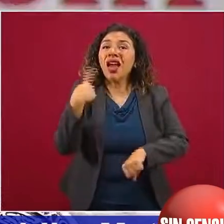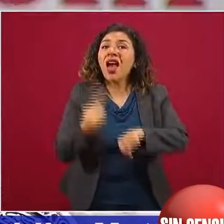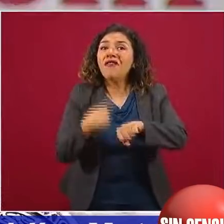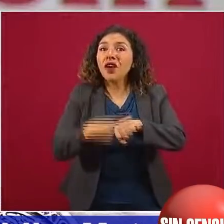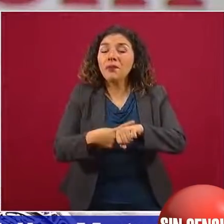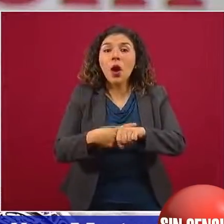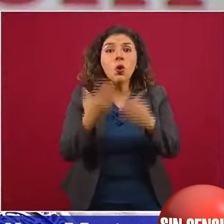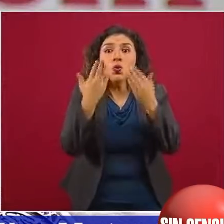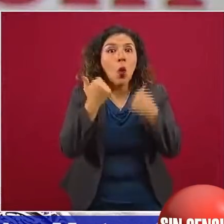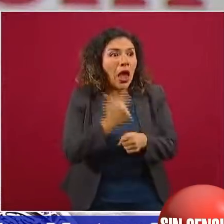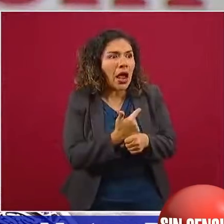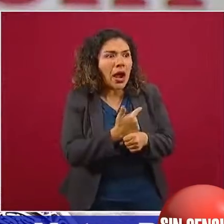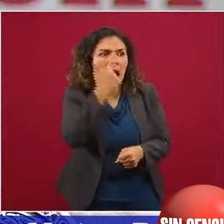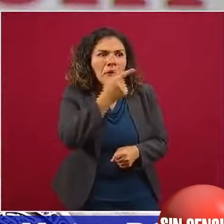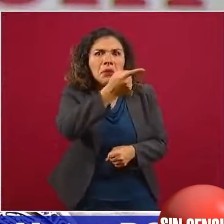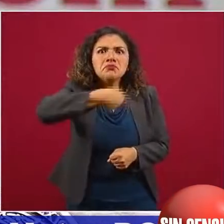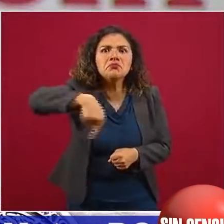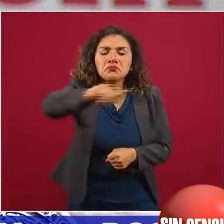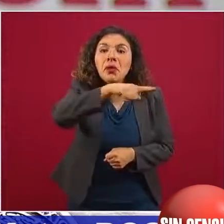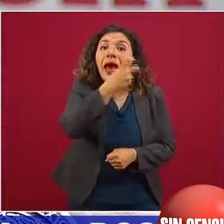condición grave, finalmente